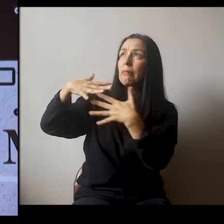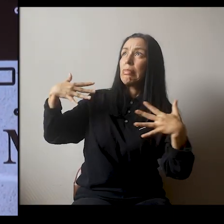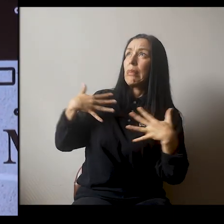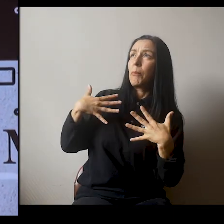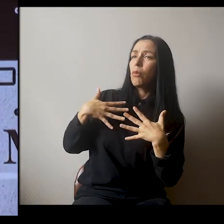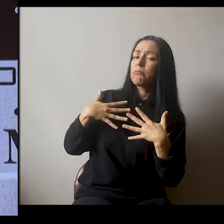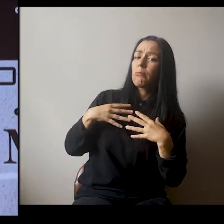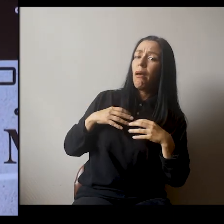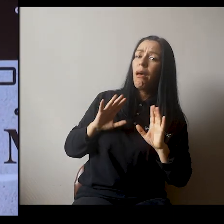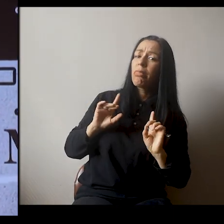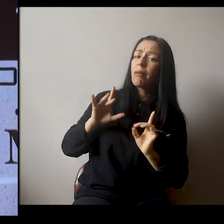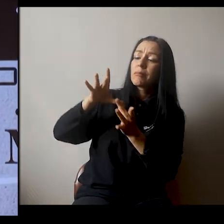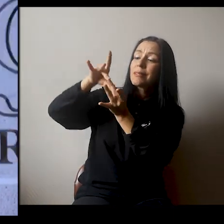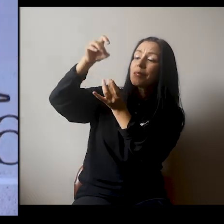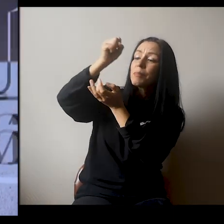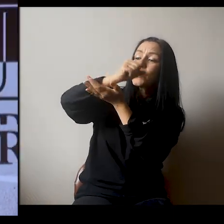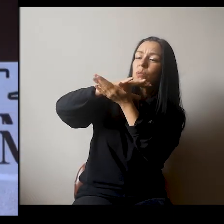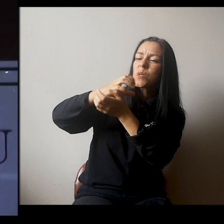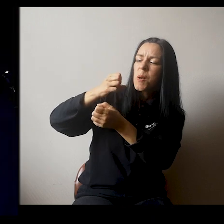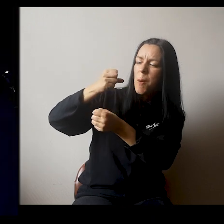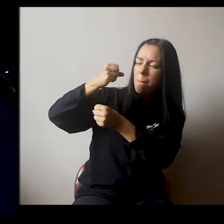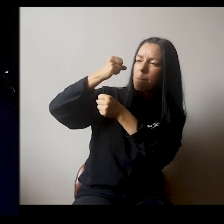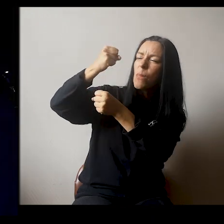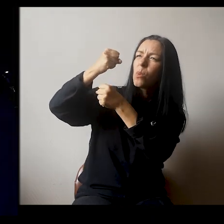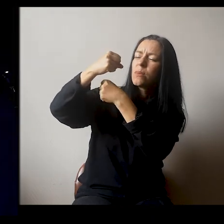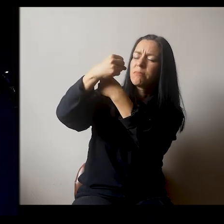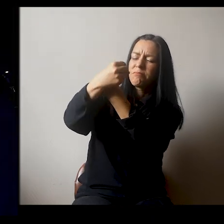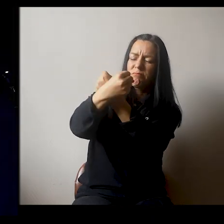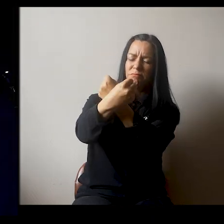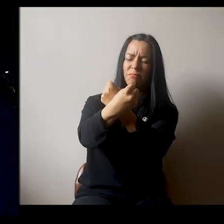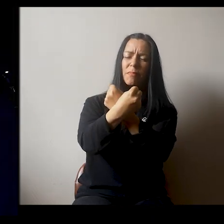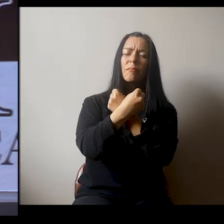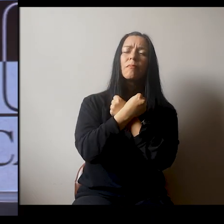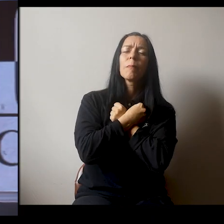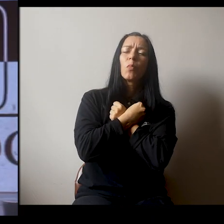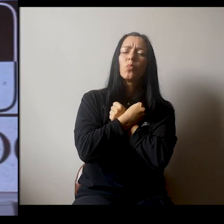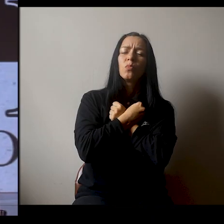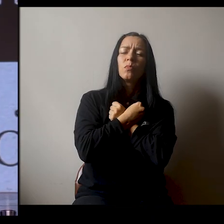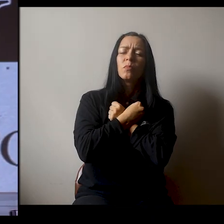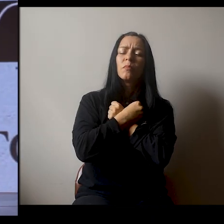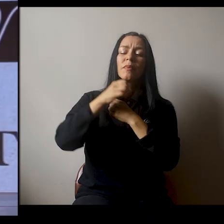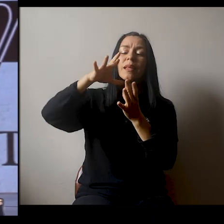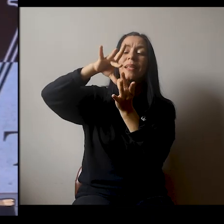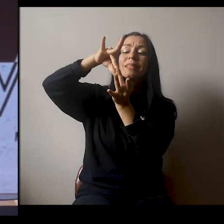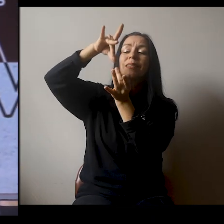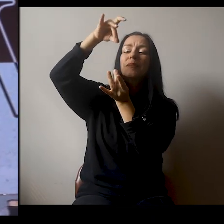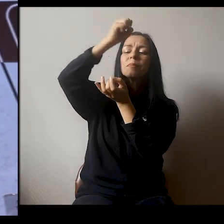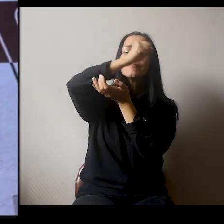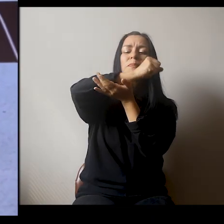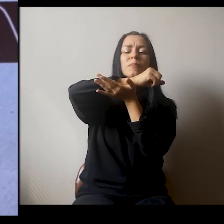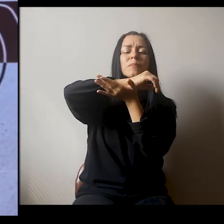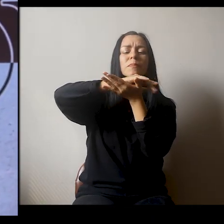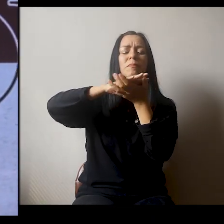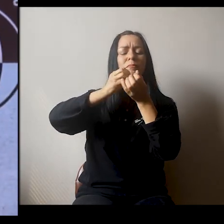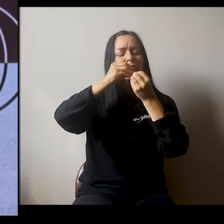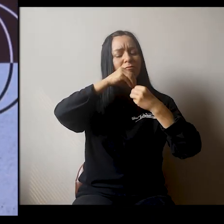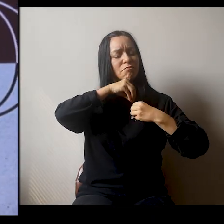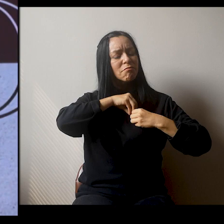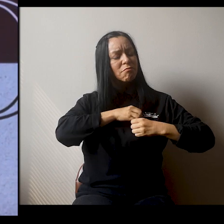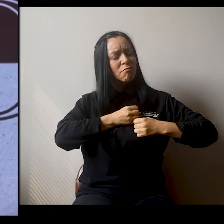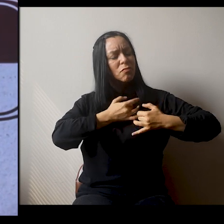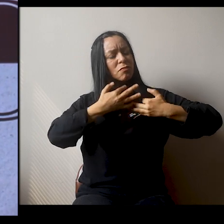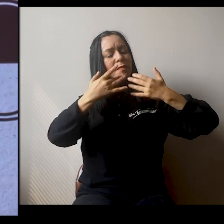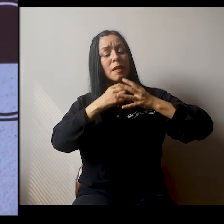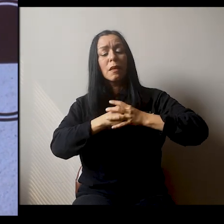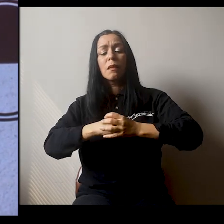dado un espíritu de temor, sino un espíritu de poder y de amor. Un espíritu, Señor,